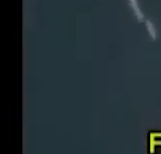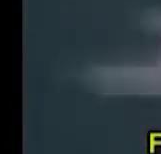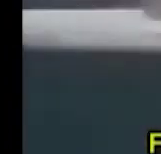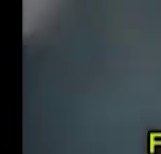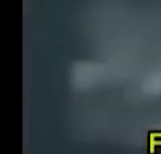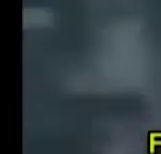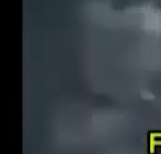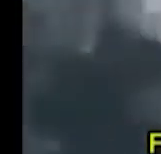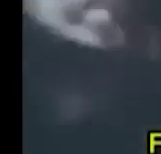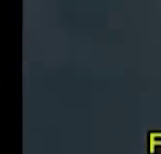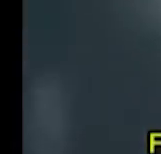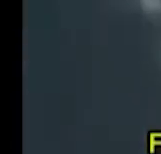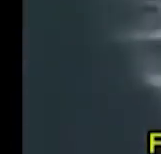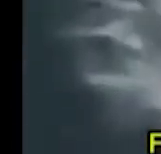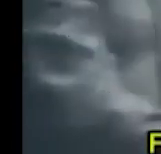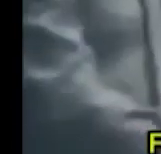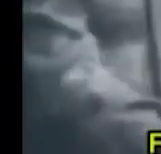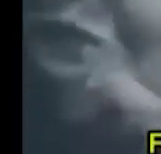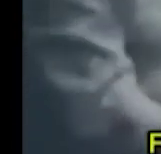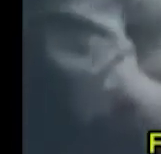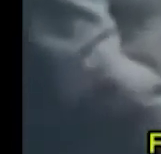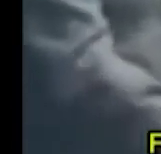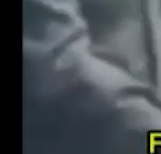distinguidos representantes,